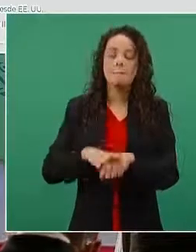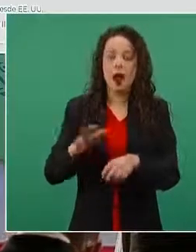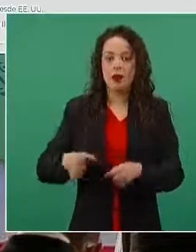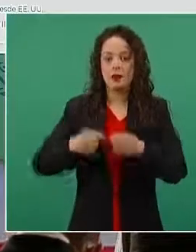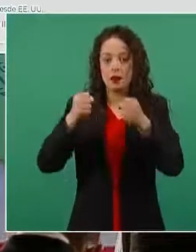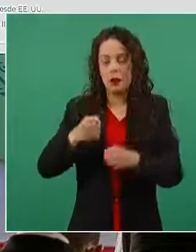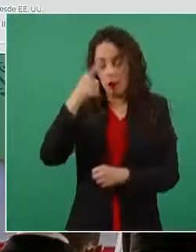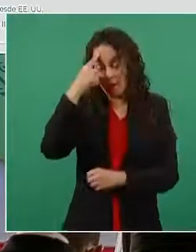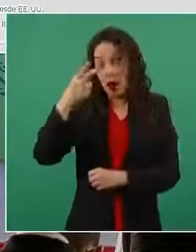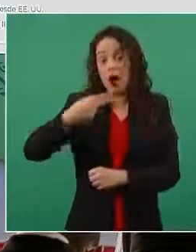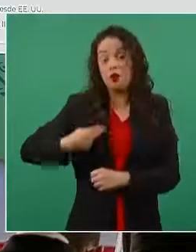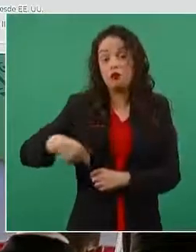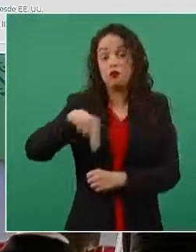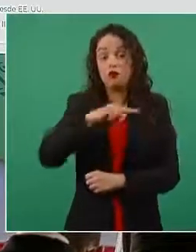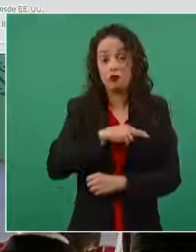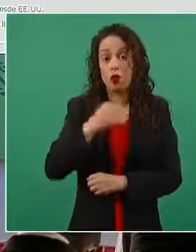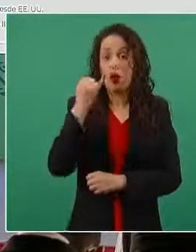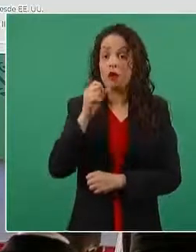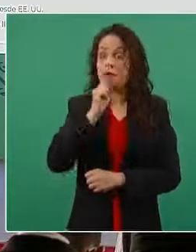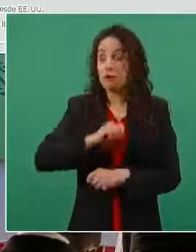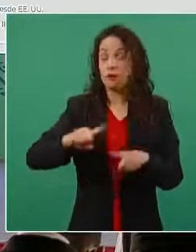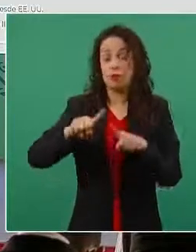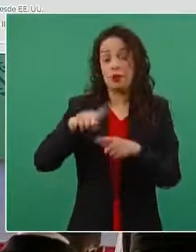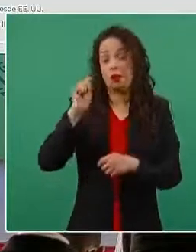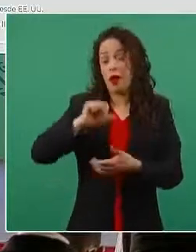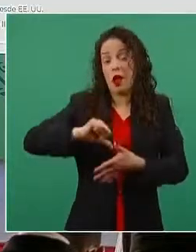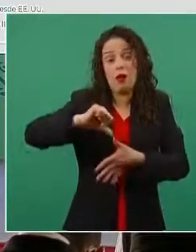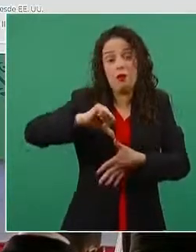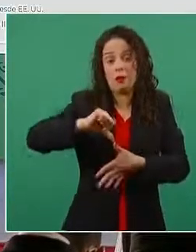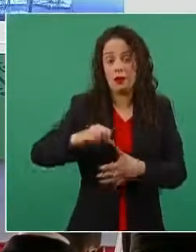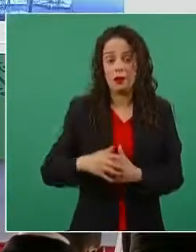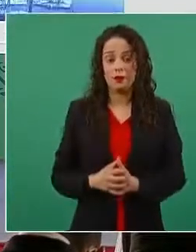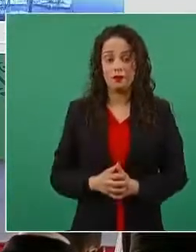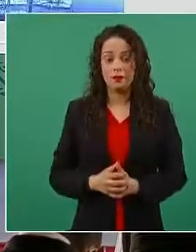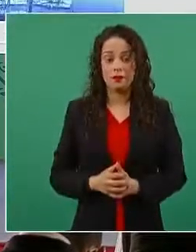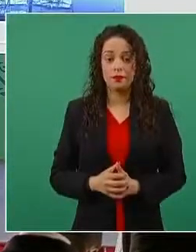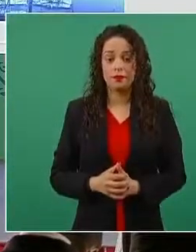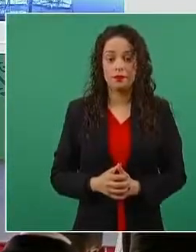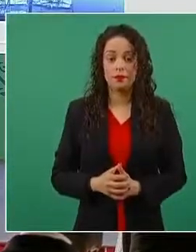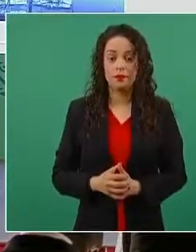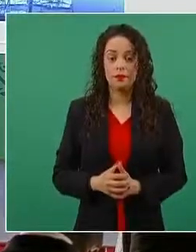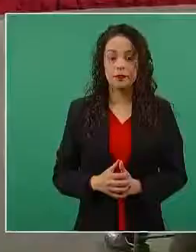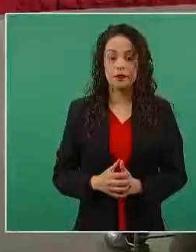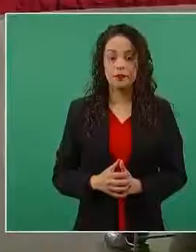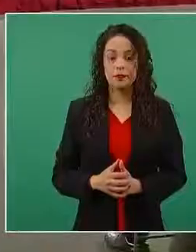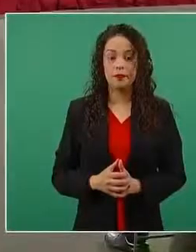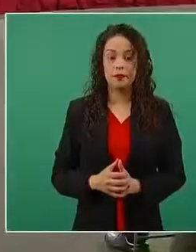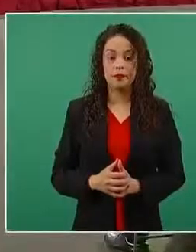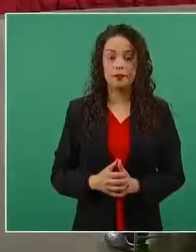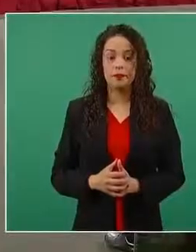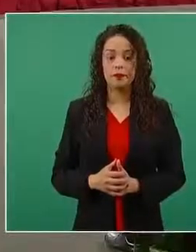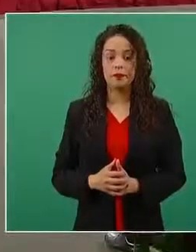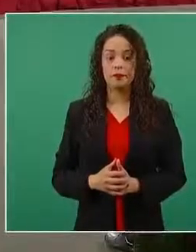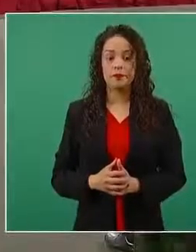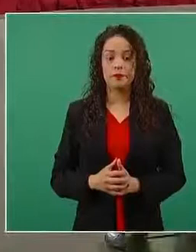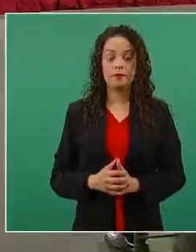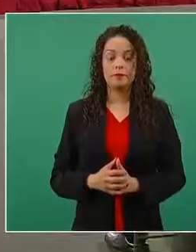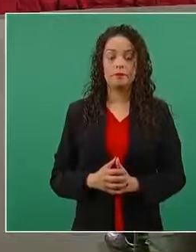para nosotros y para América Latina y el Caribe. La que sigue, por favor. Gracias. Arribos recientes